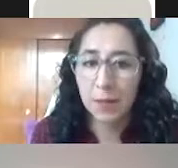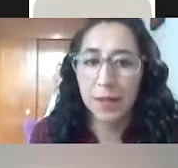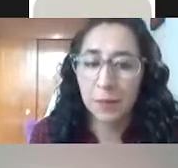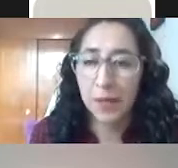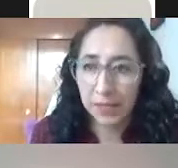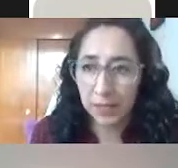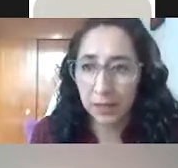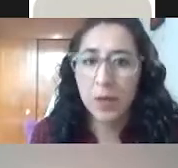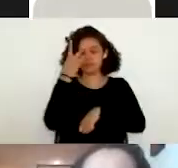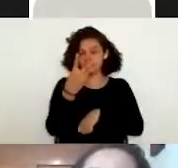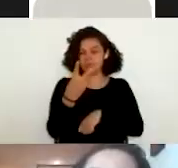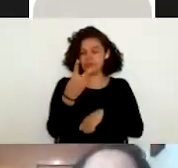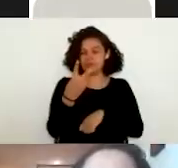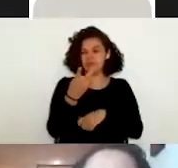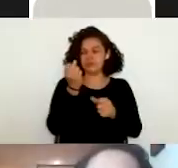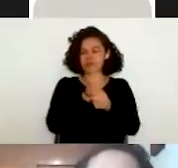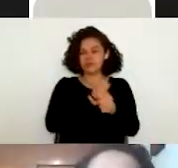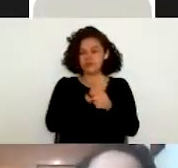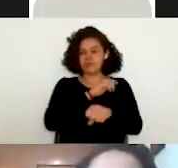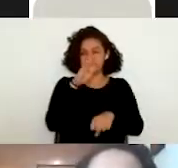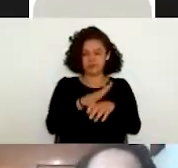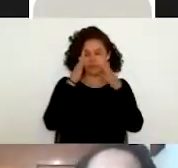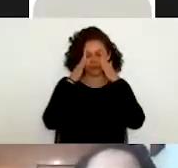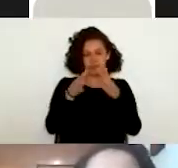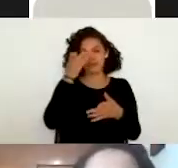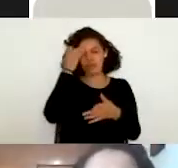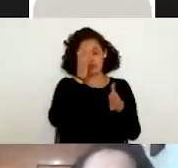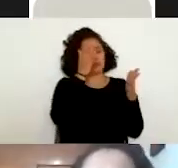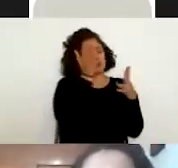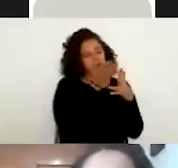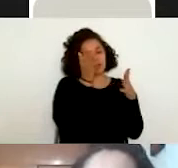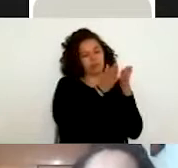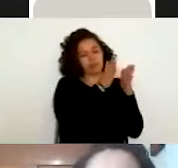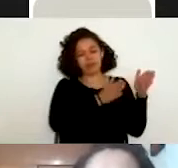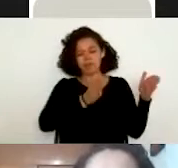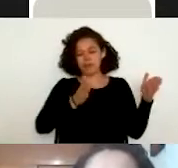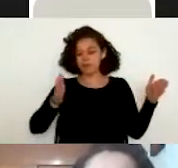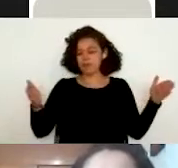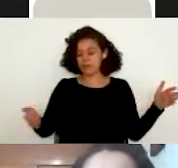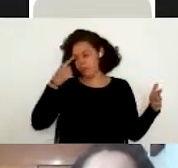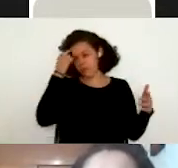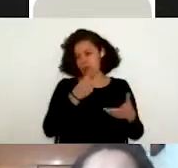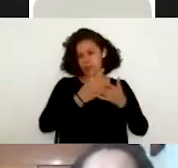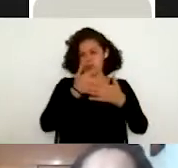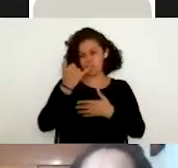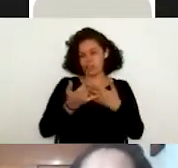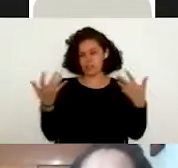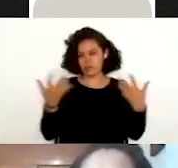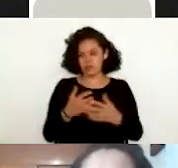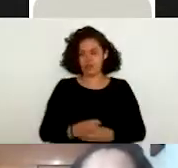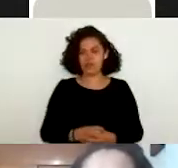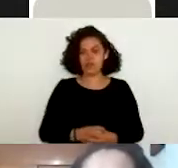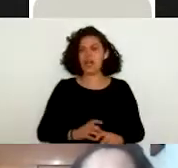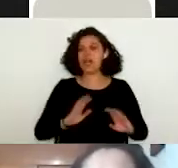esa parte práctica, ¿no? ¿Cuáles son las etapas para la formulación de un proyecto? Y usualmente los